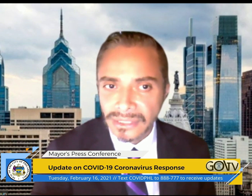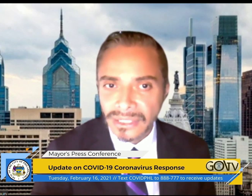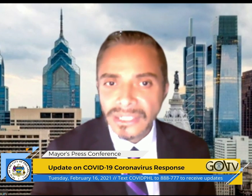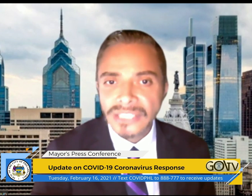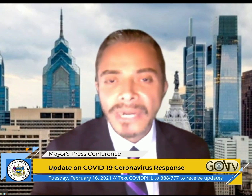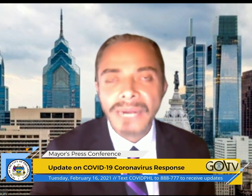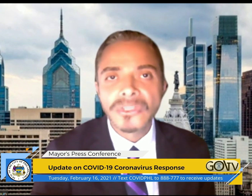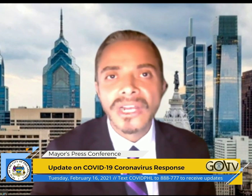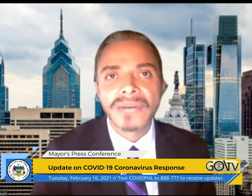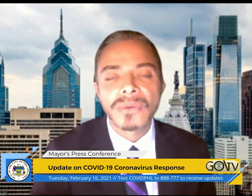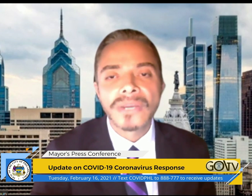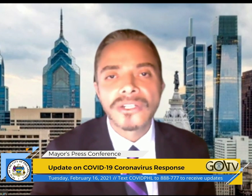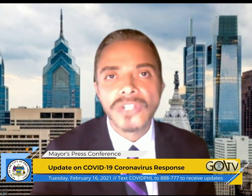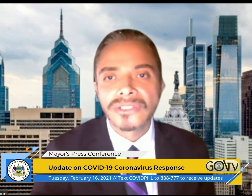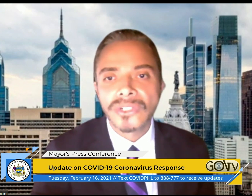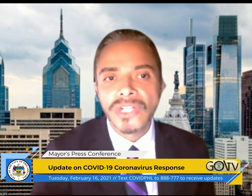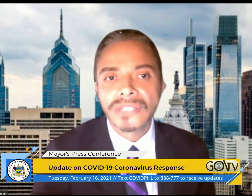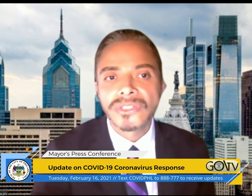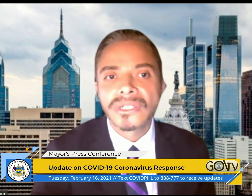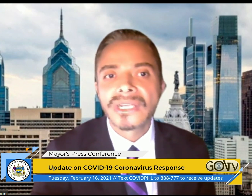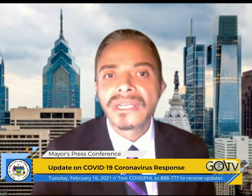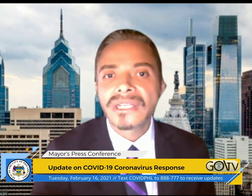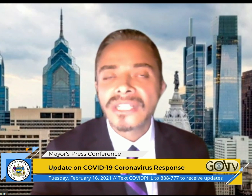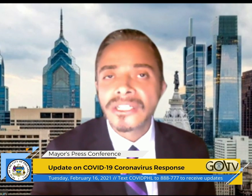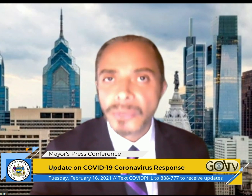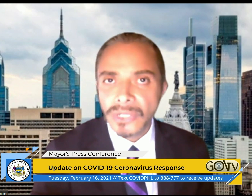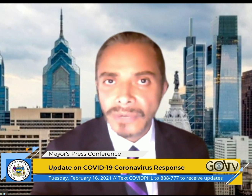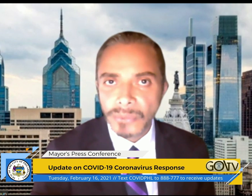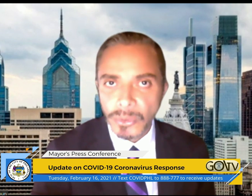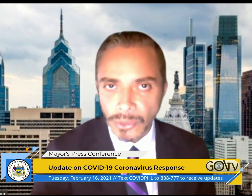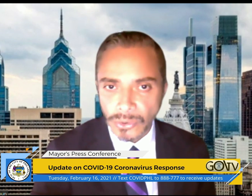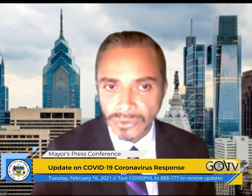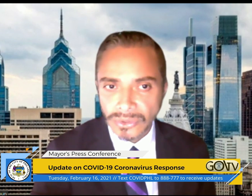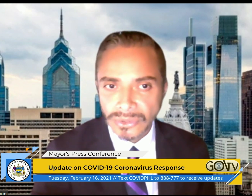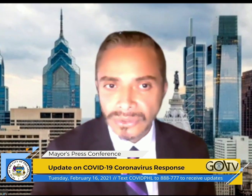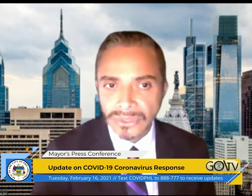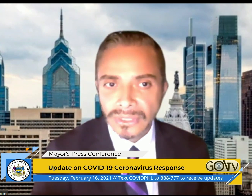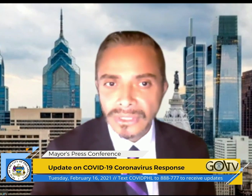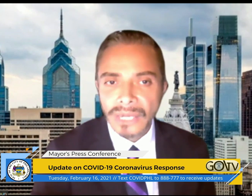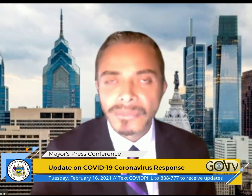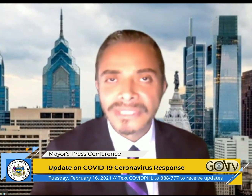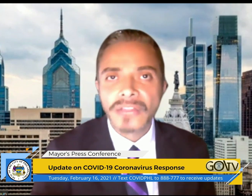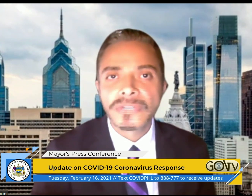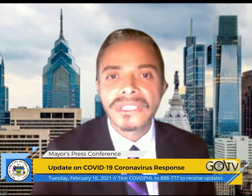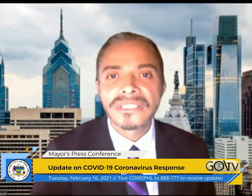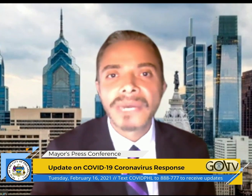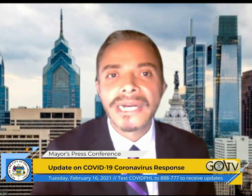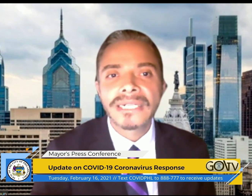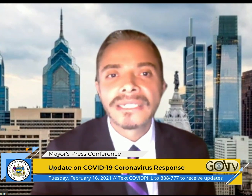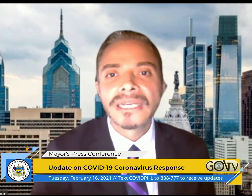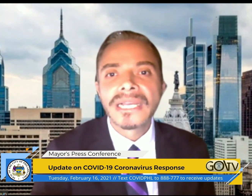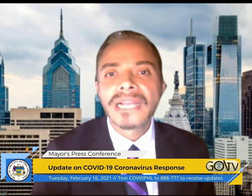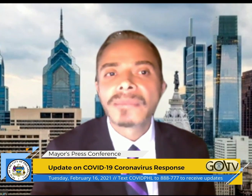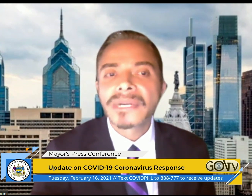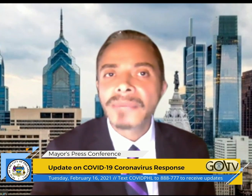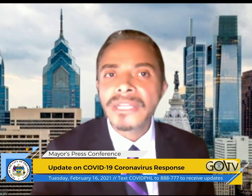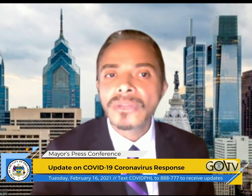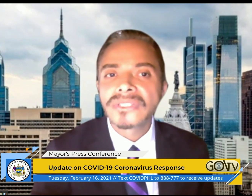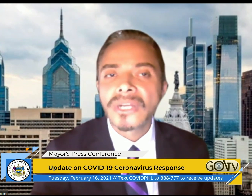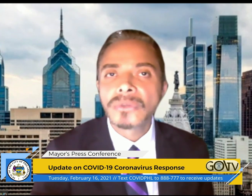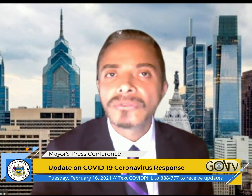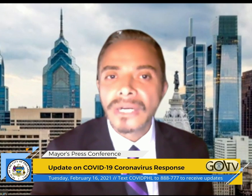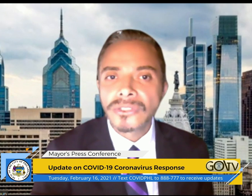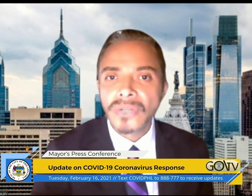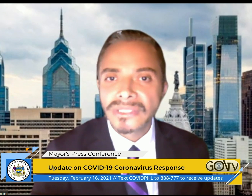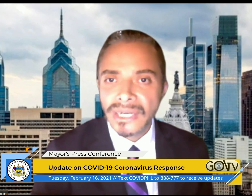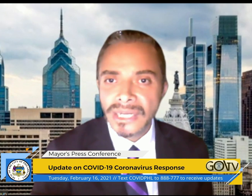semanales. Esperamos que la vacuna de Johnson & Johnson esté disponible muy pronto. El pasado fin de semana, el Departamento